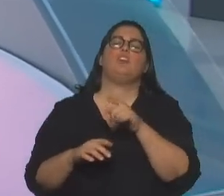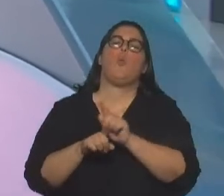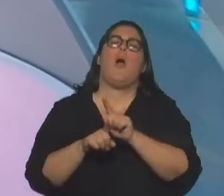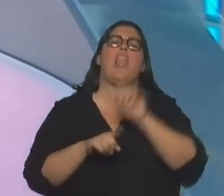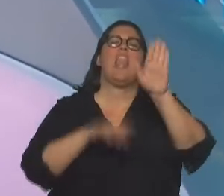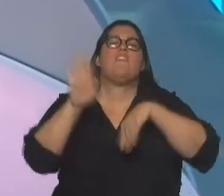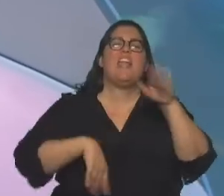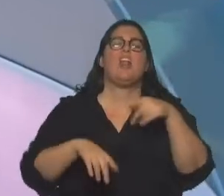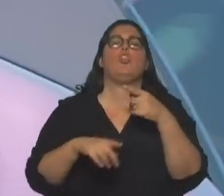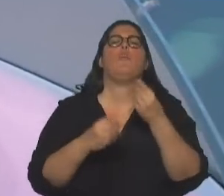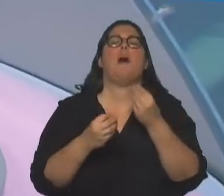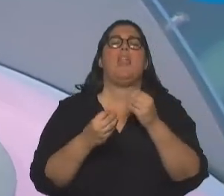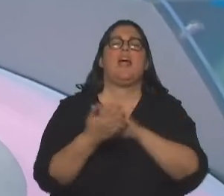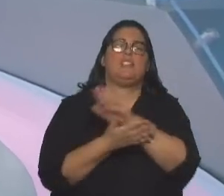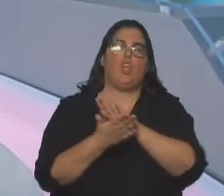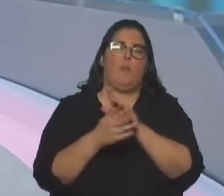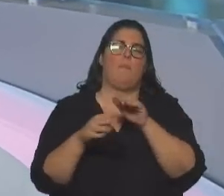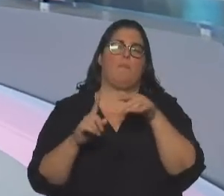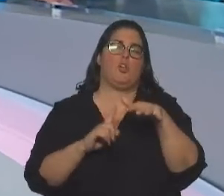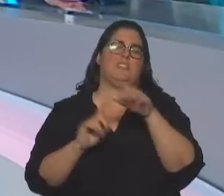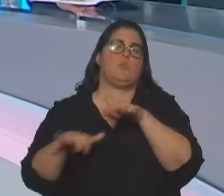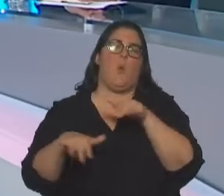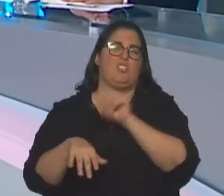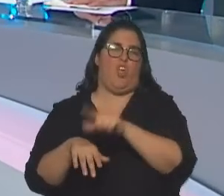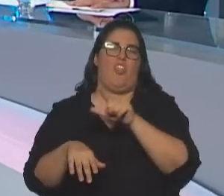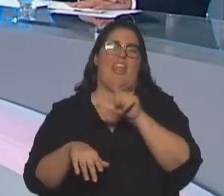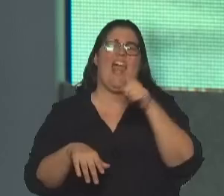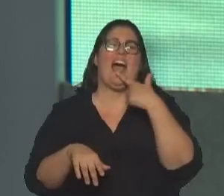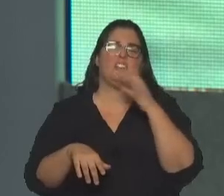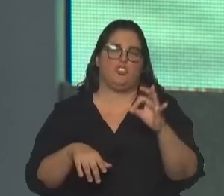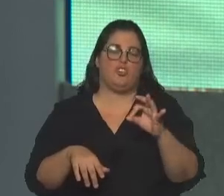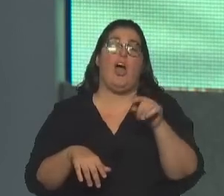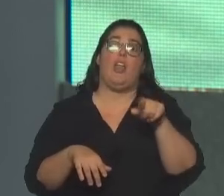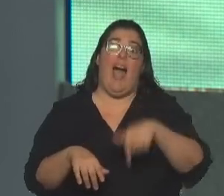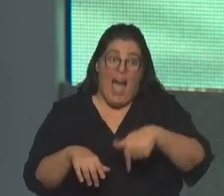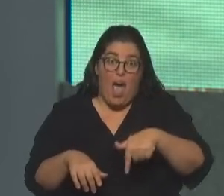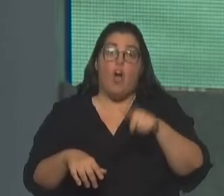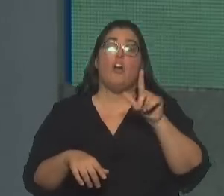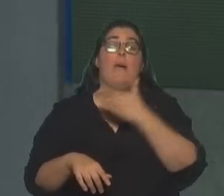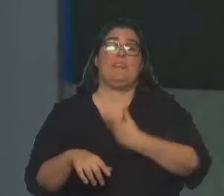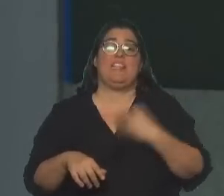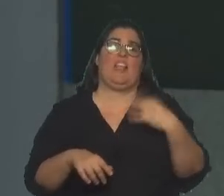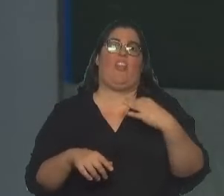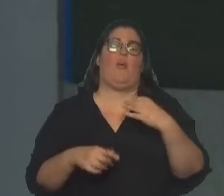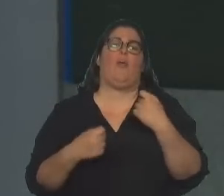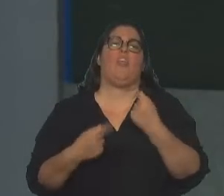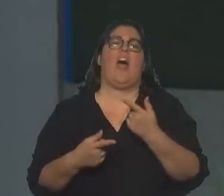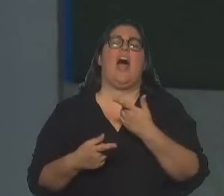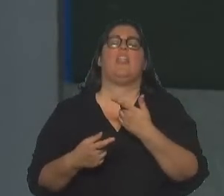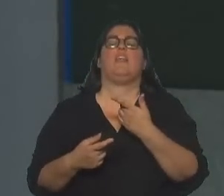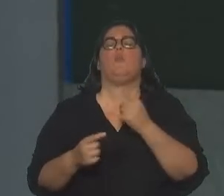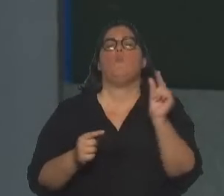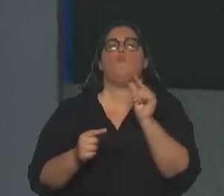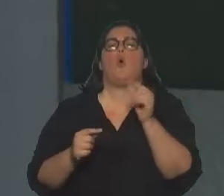referéndum revocatorio contra Lasso y que Lasso ahora tiene que tratar de gobernar dándole más espacio a el correísmo. Así